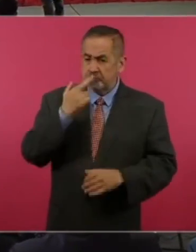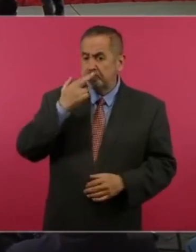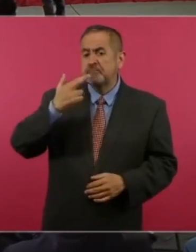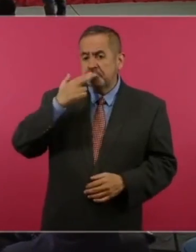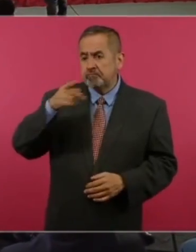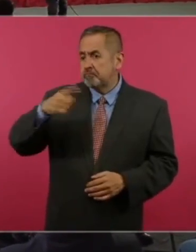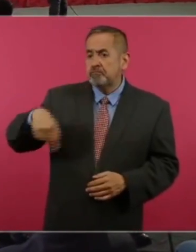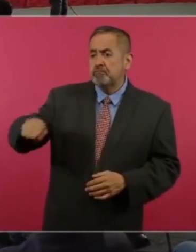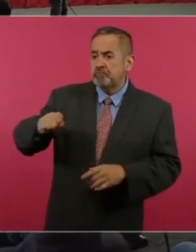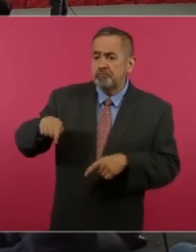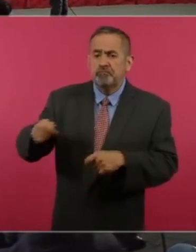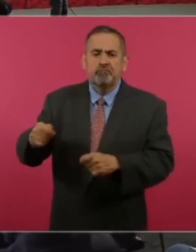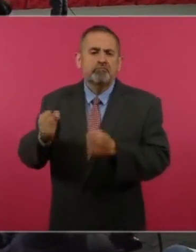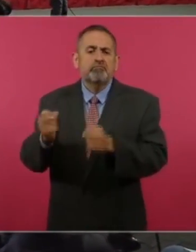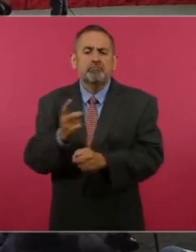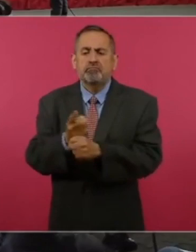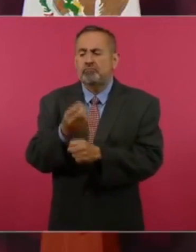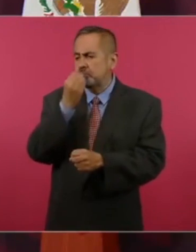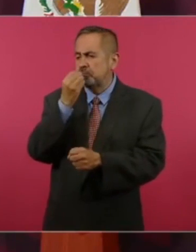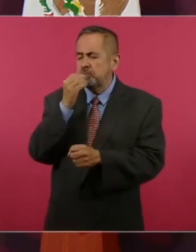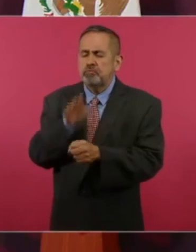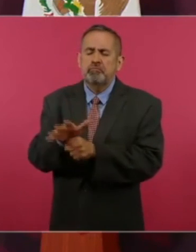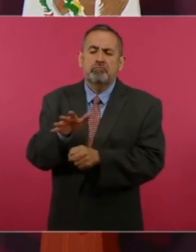de más seguridad alimentaria.